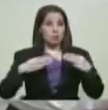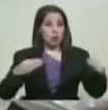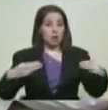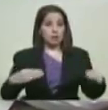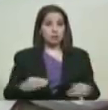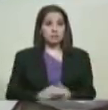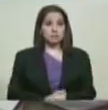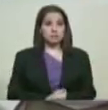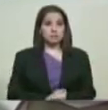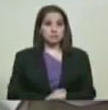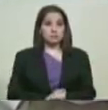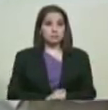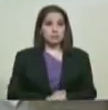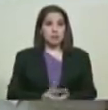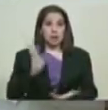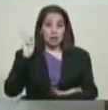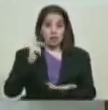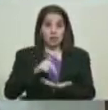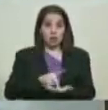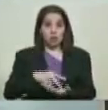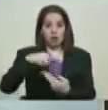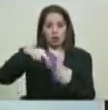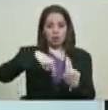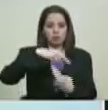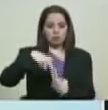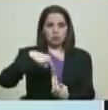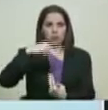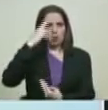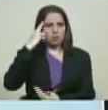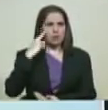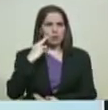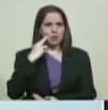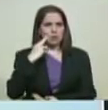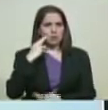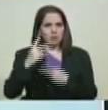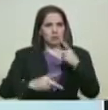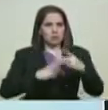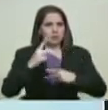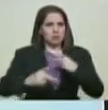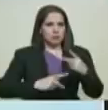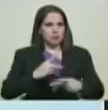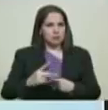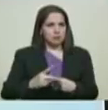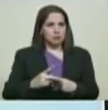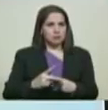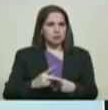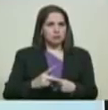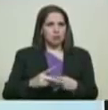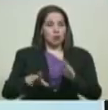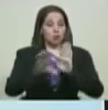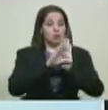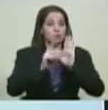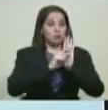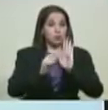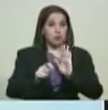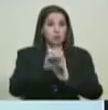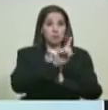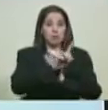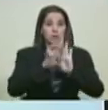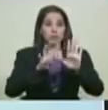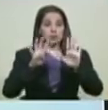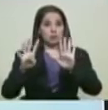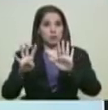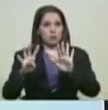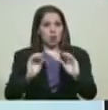Con la llegada de la Revolución Bolivariana, con la llegada del proceso constituyente del año 99, empezó un proceso